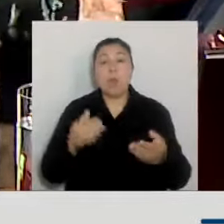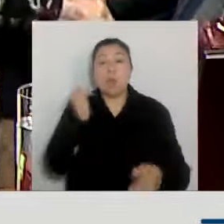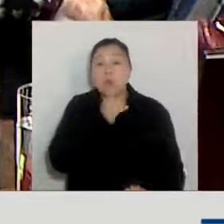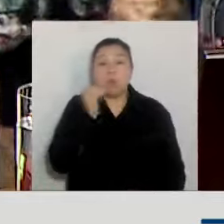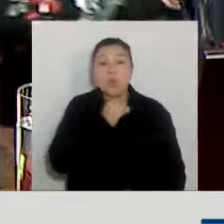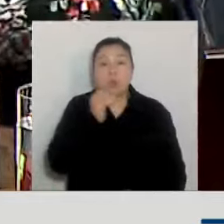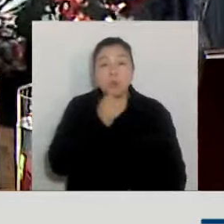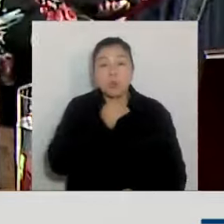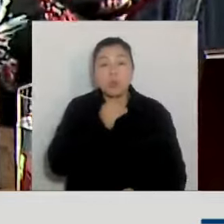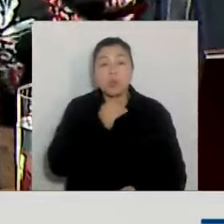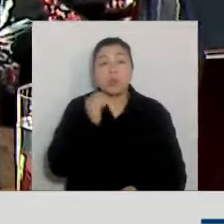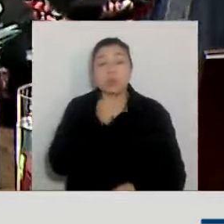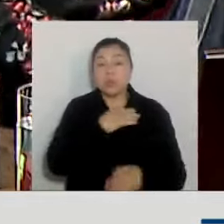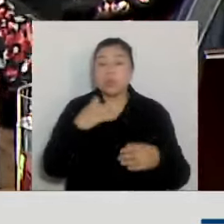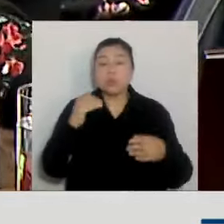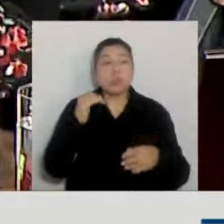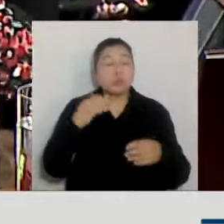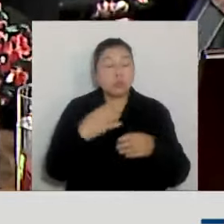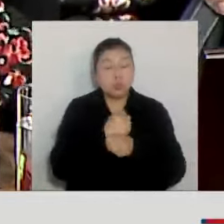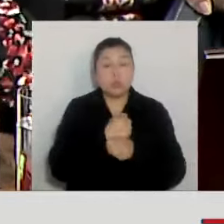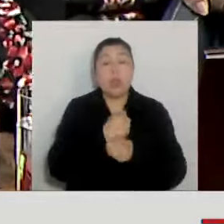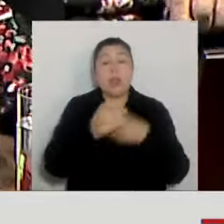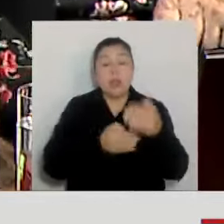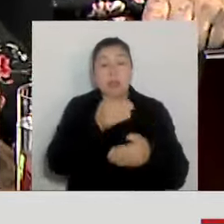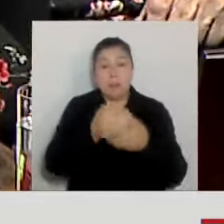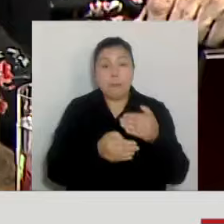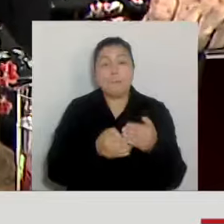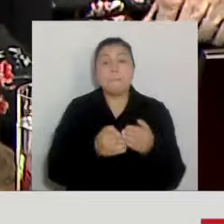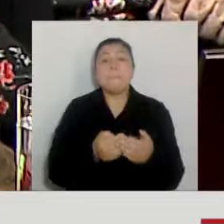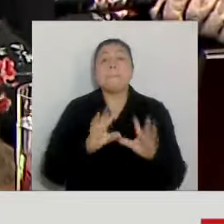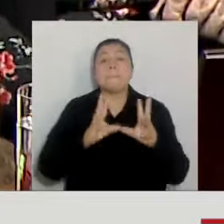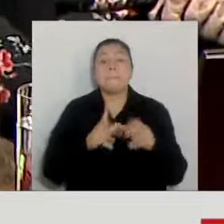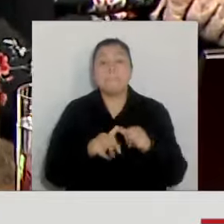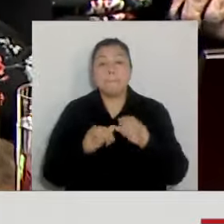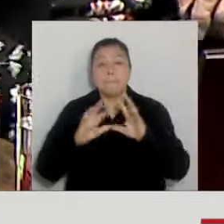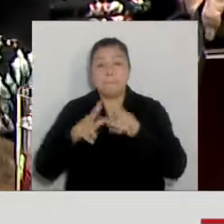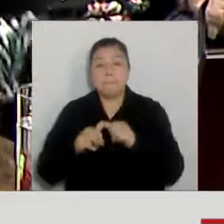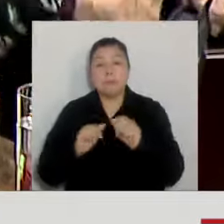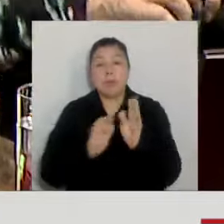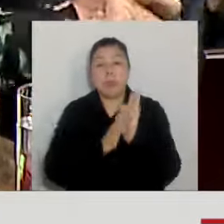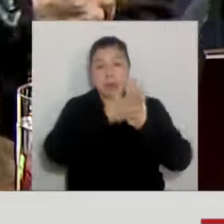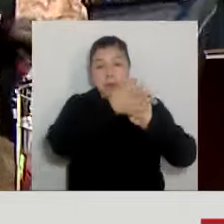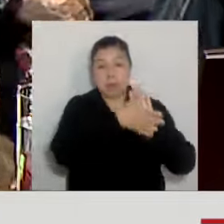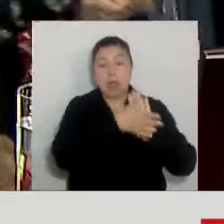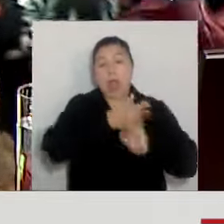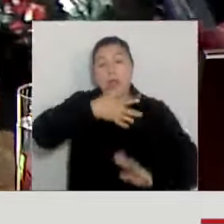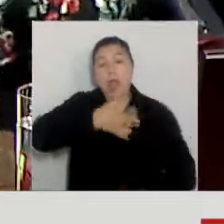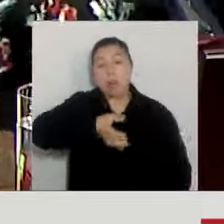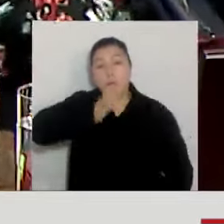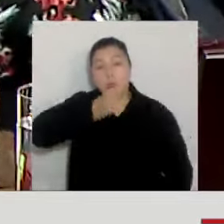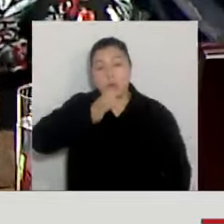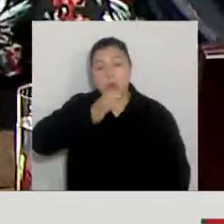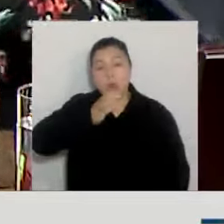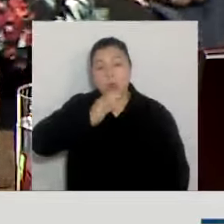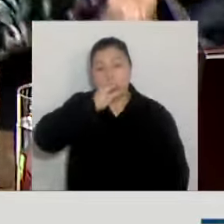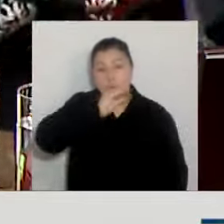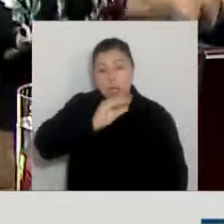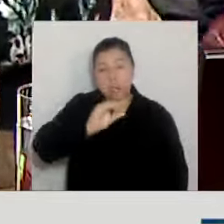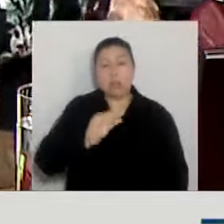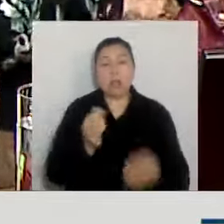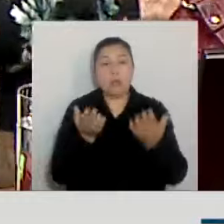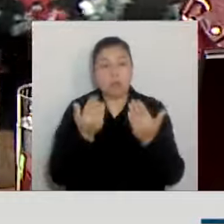aceleración de los procesos que permitan tener las familias de la araucanía agua potable rural es necesario